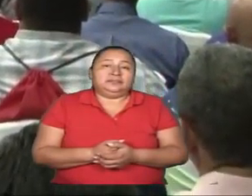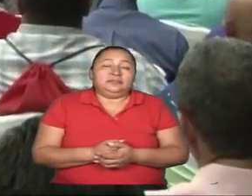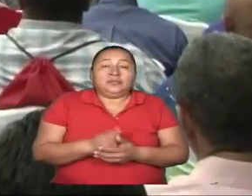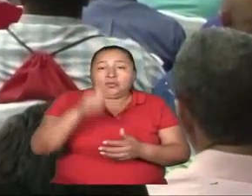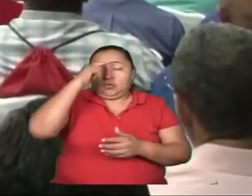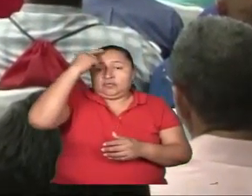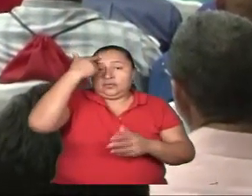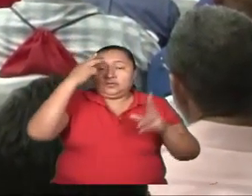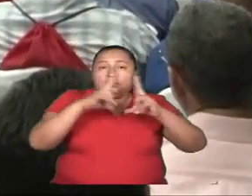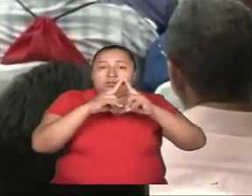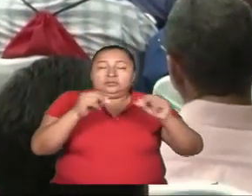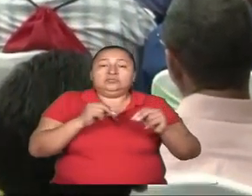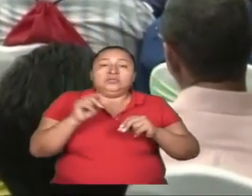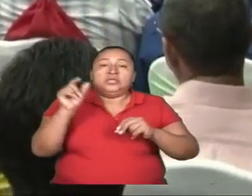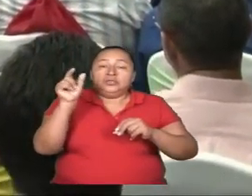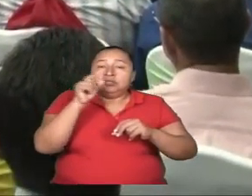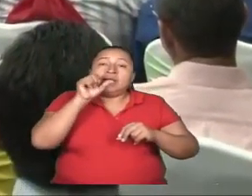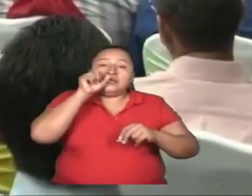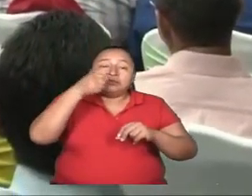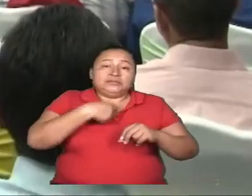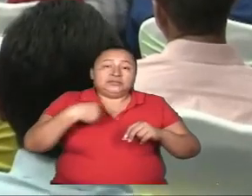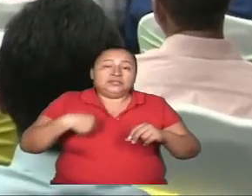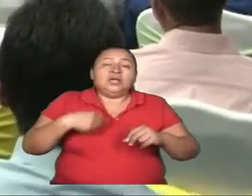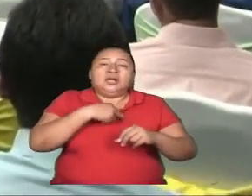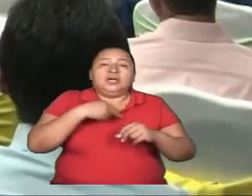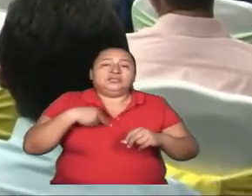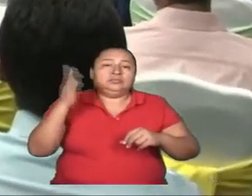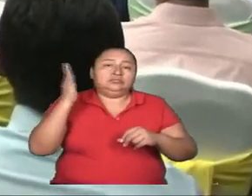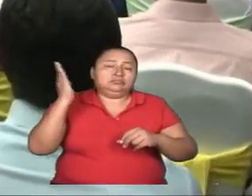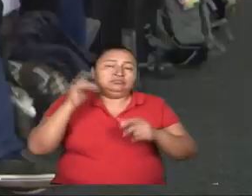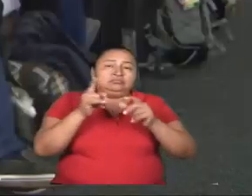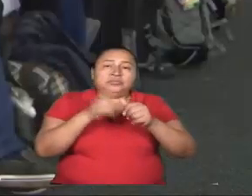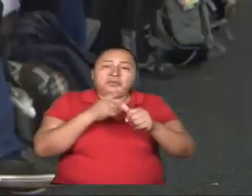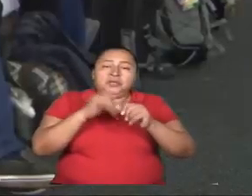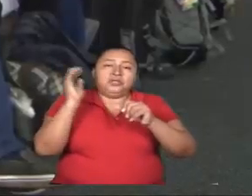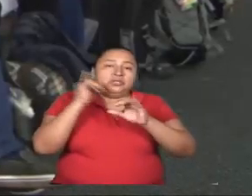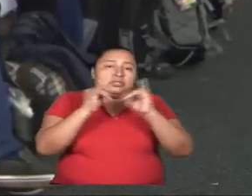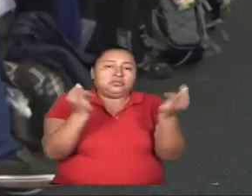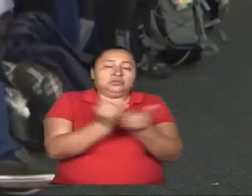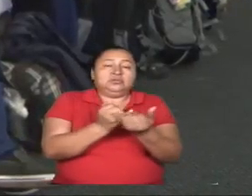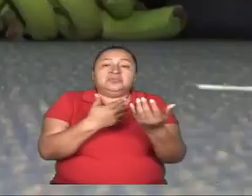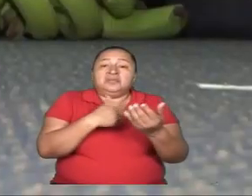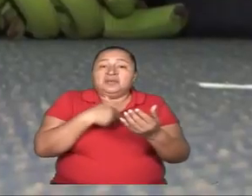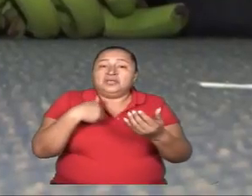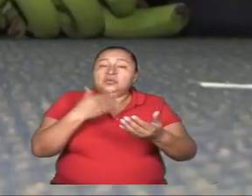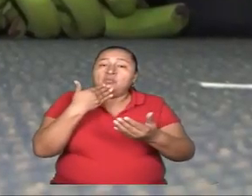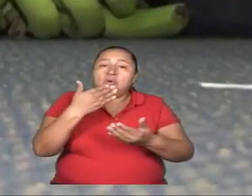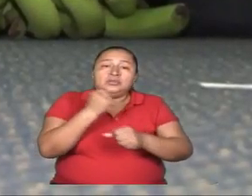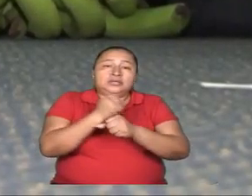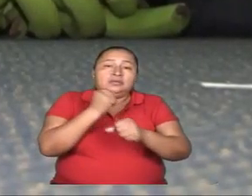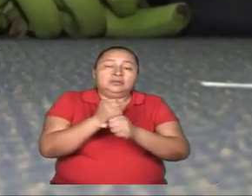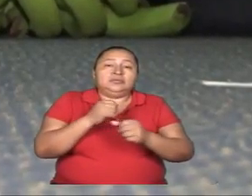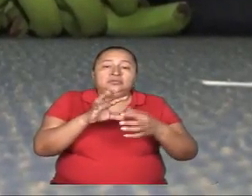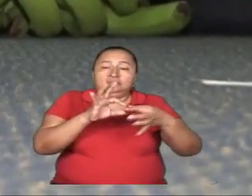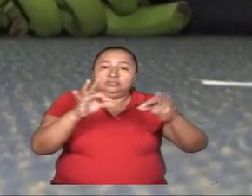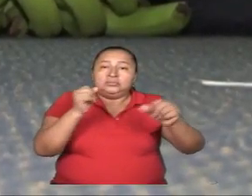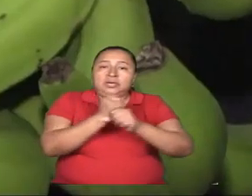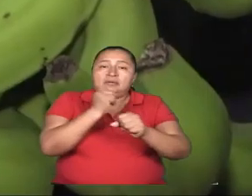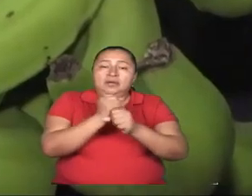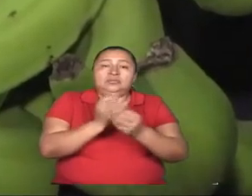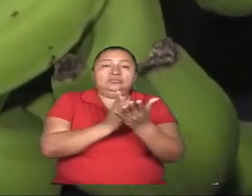Gobierno de Nicaragua y Taiwán realizan primer congreso internacional sobre desafíos y potencialidades de la cadena productiva